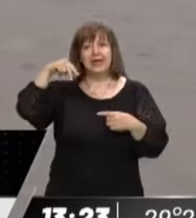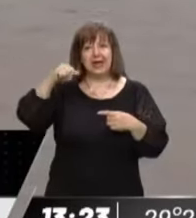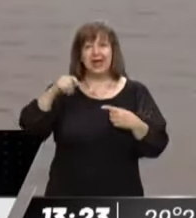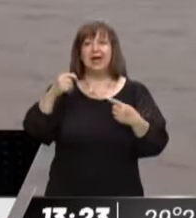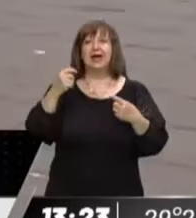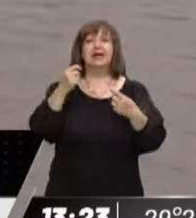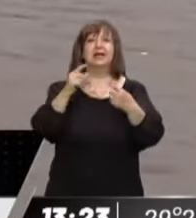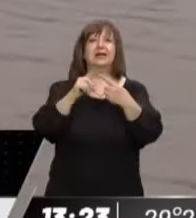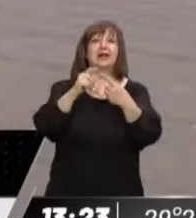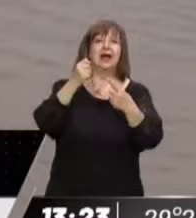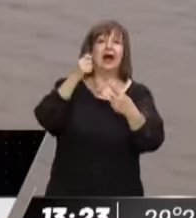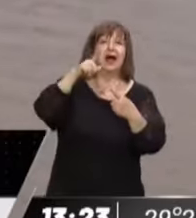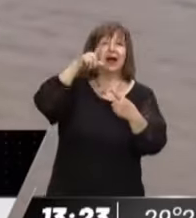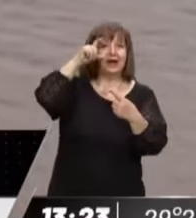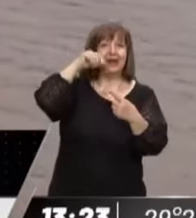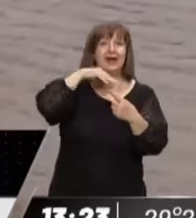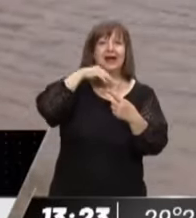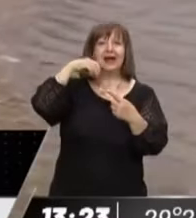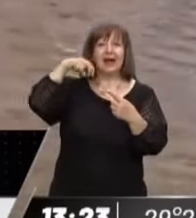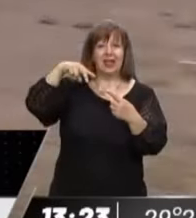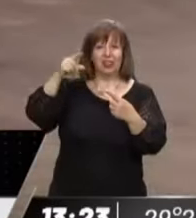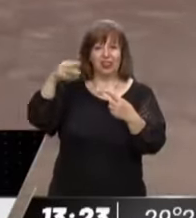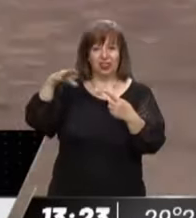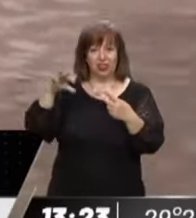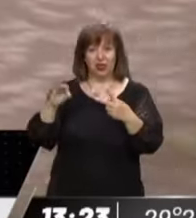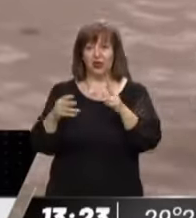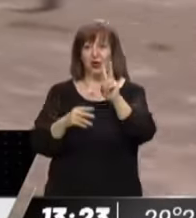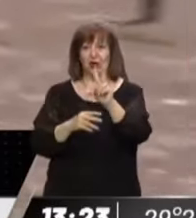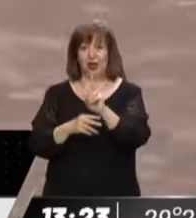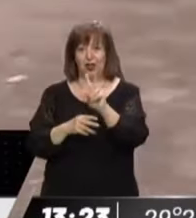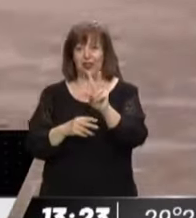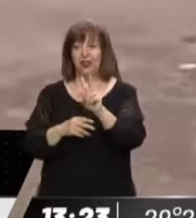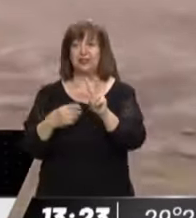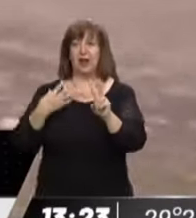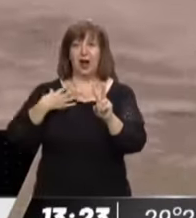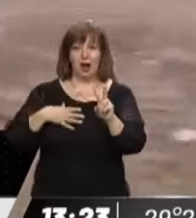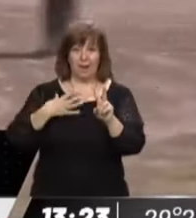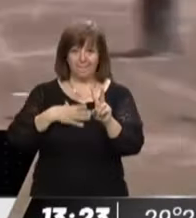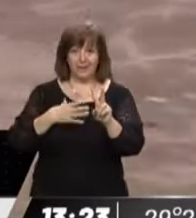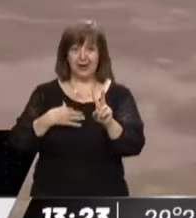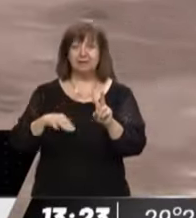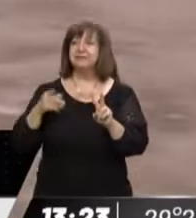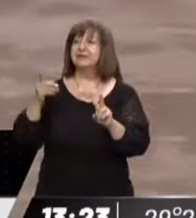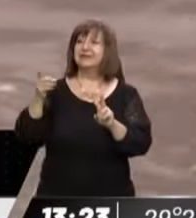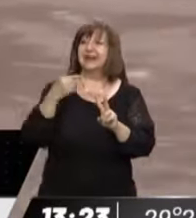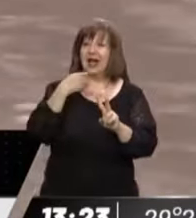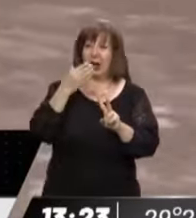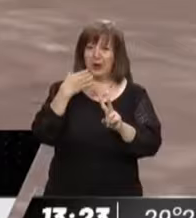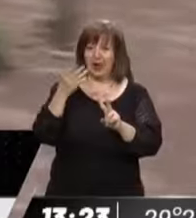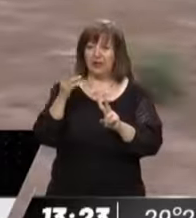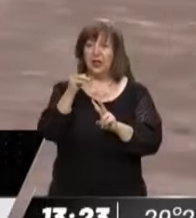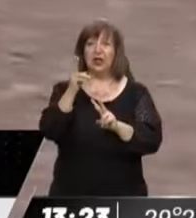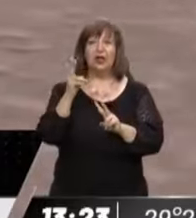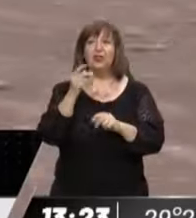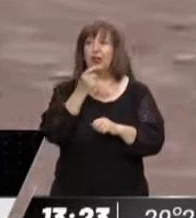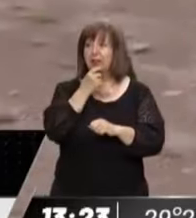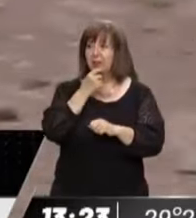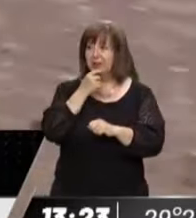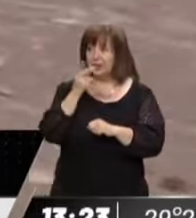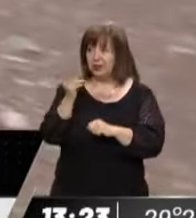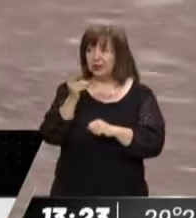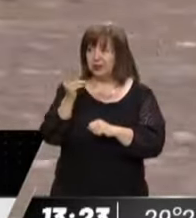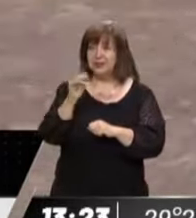en este momento qué vestuario de guardavida los dos Bueno lo hablamos en la previa Romi los dos mendocinos sí